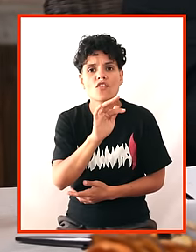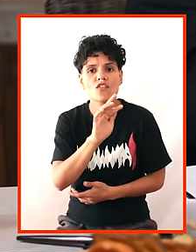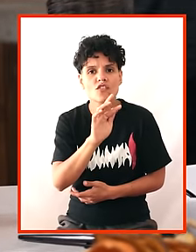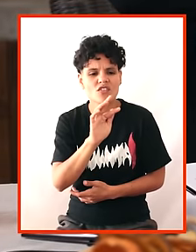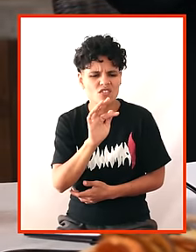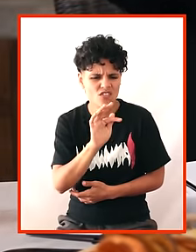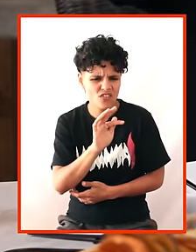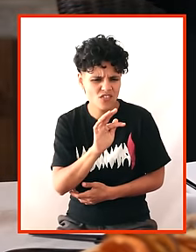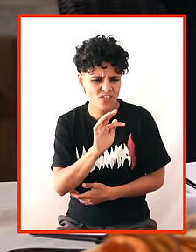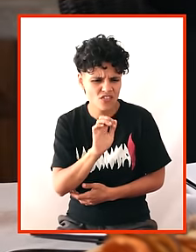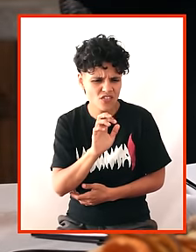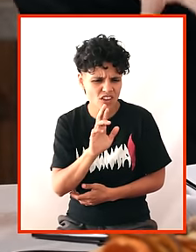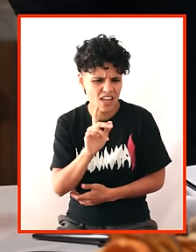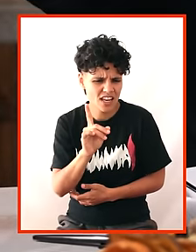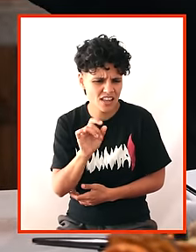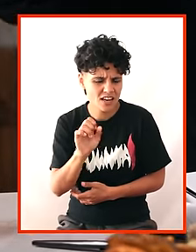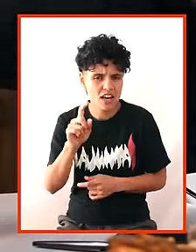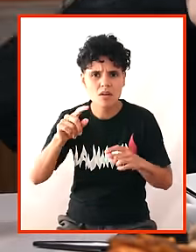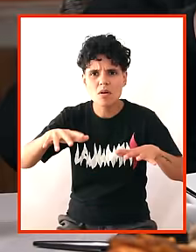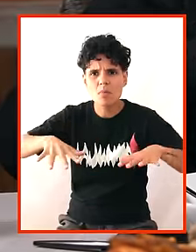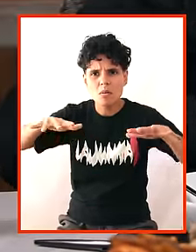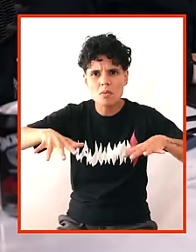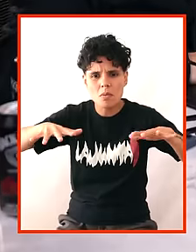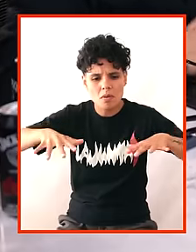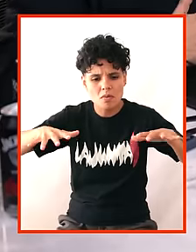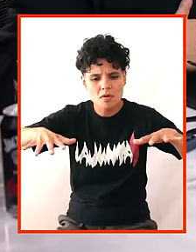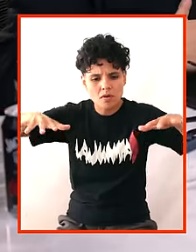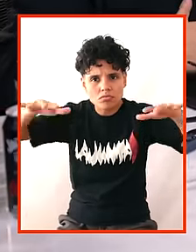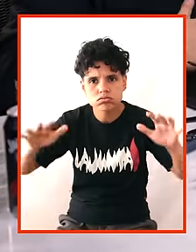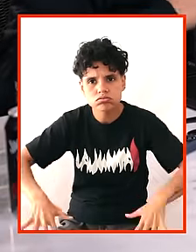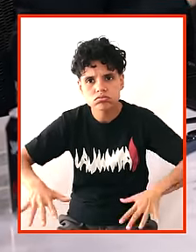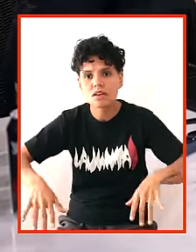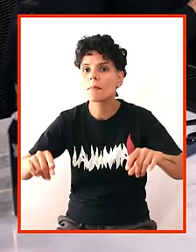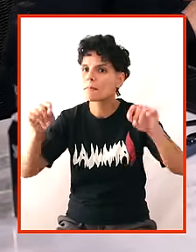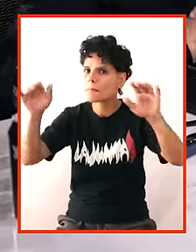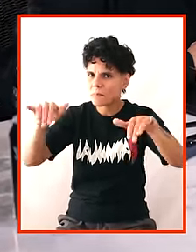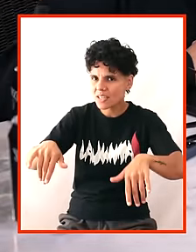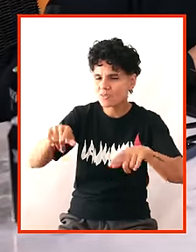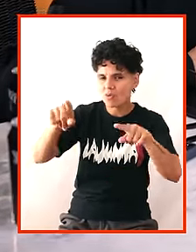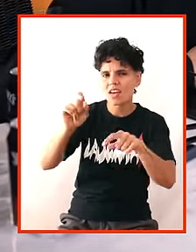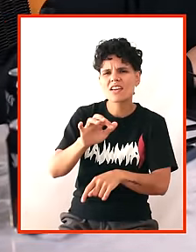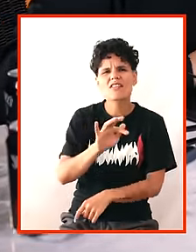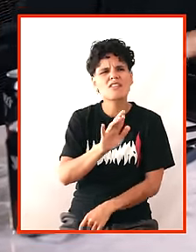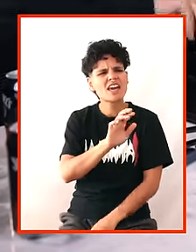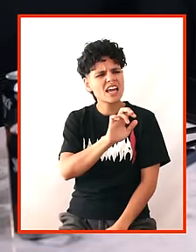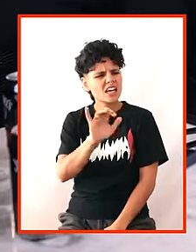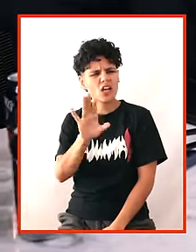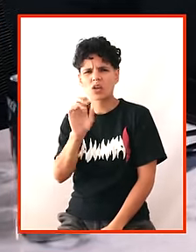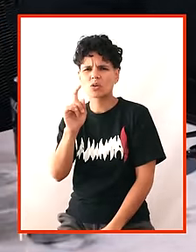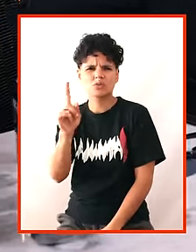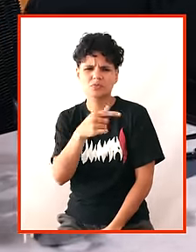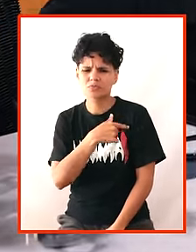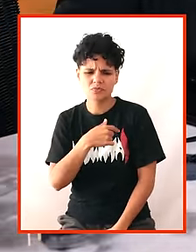Sí, cuando cayó con el sexo sí. Y cae en la tribuna, sí. Estábamos ahí mismo. Ahí mismo. En la feria, pues sí. Claro. Pero porque nosotros